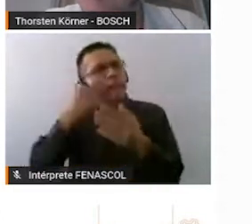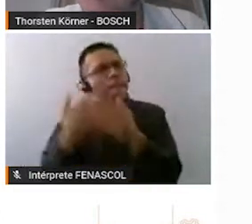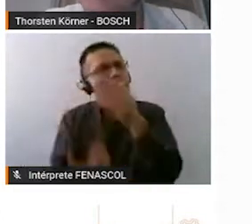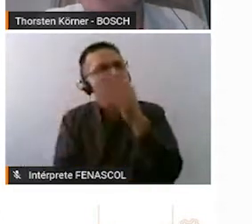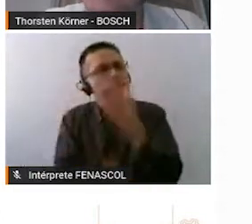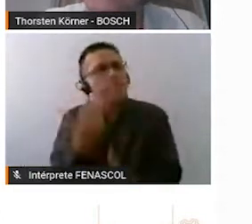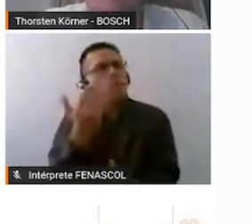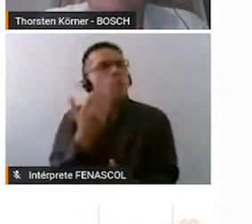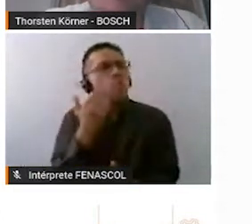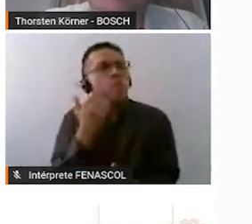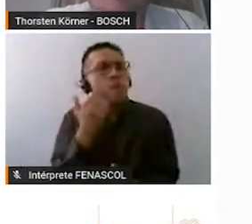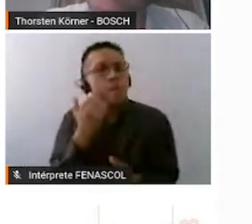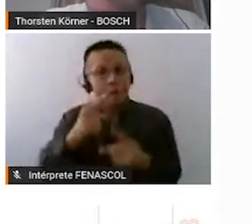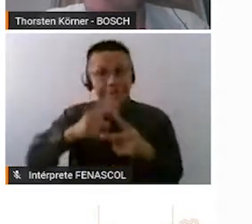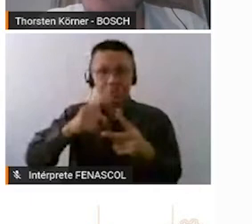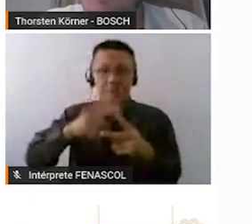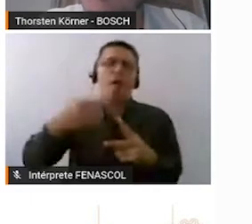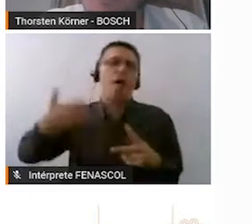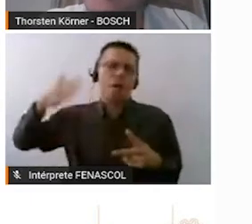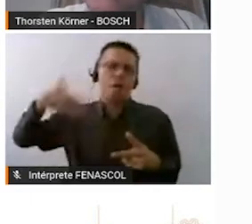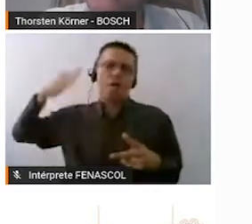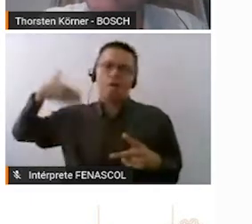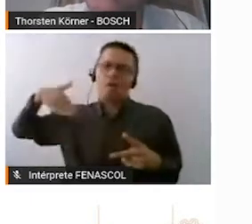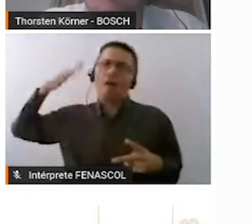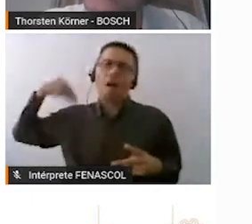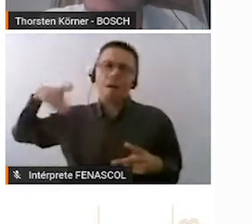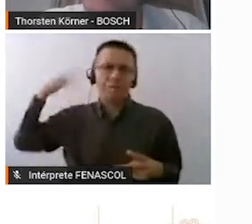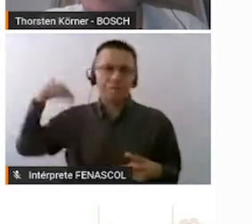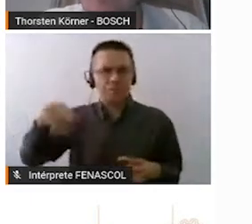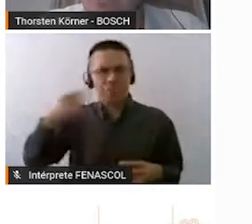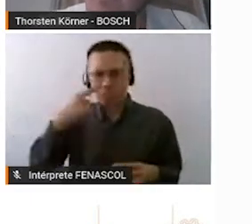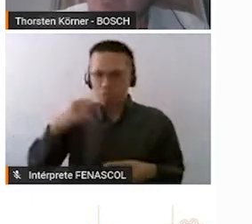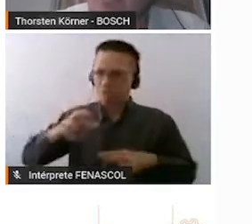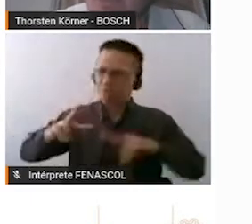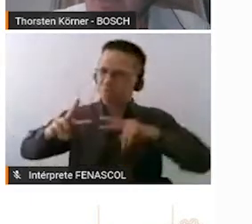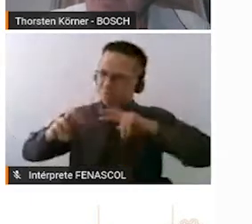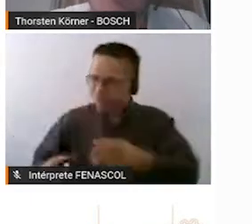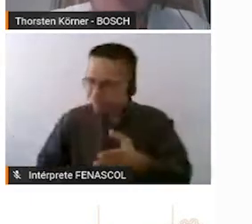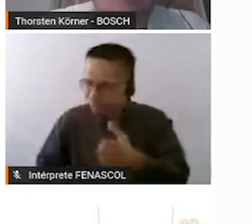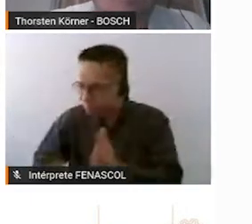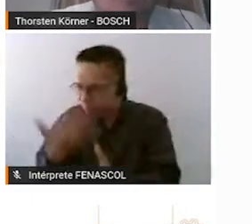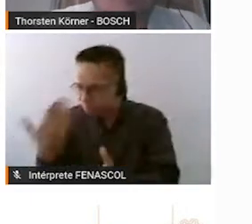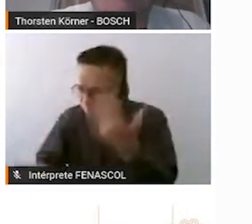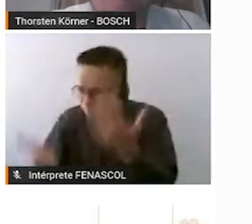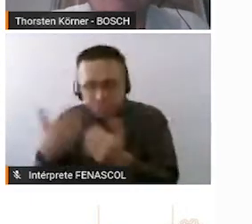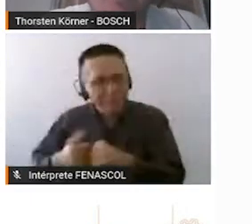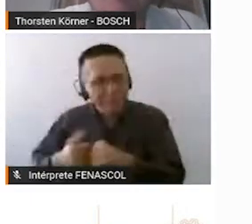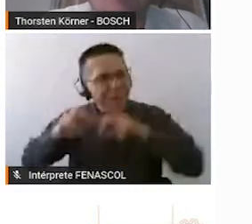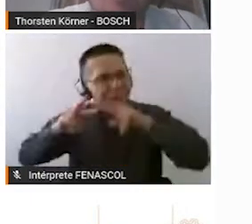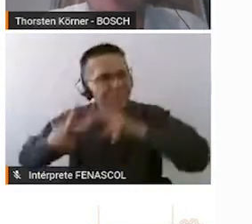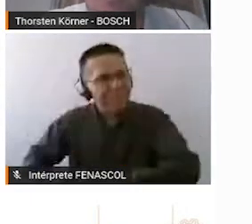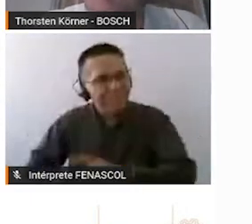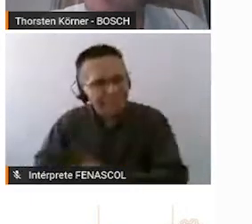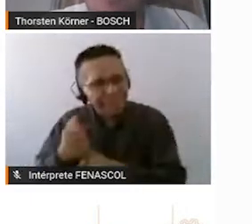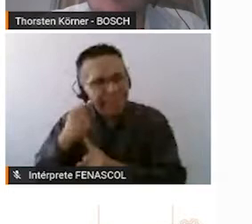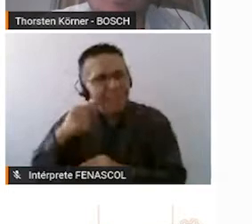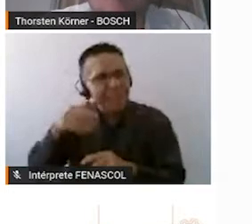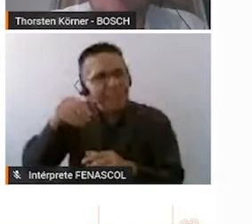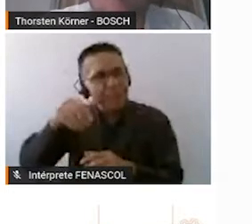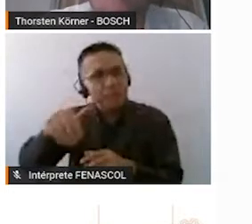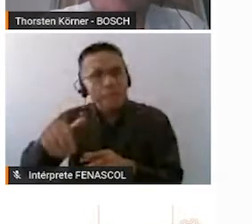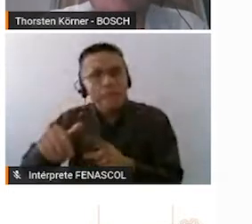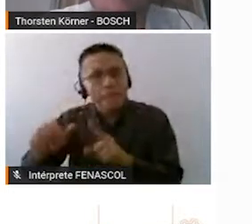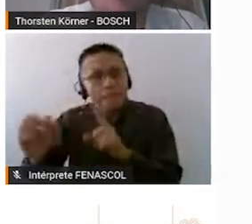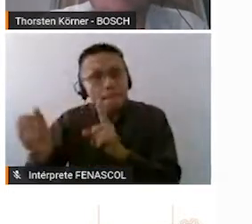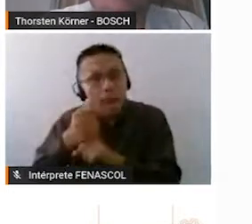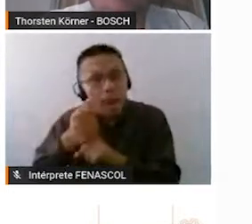lo conocemos hace buen tiempo. Yo estuve hurgando un poco en los archivos y encontré que el primer objeto